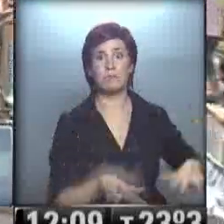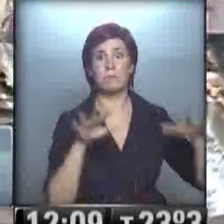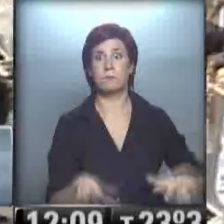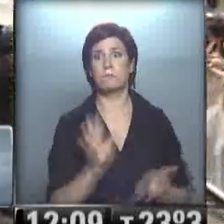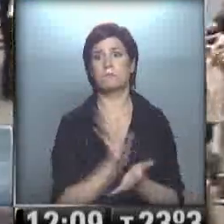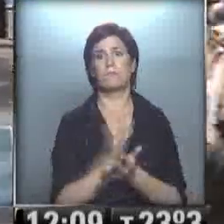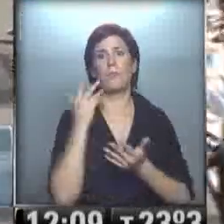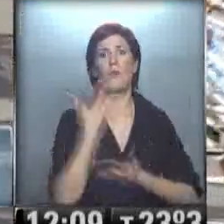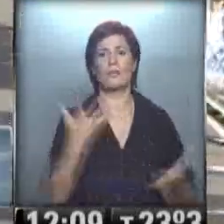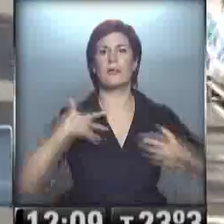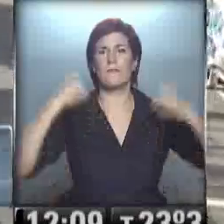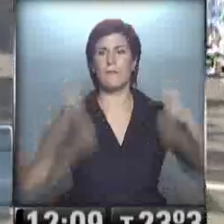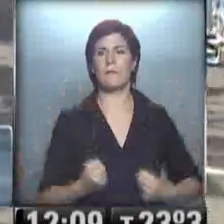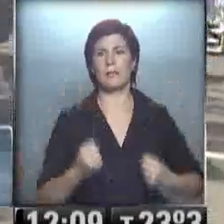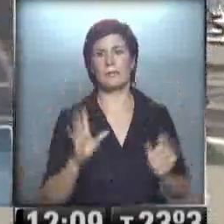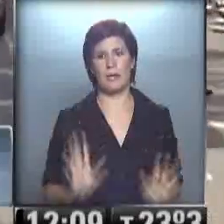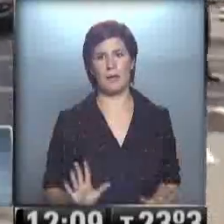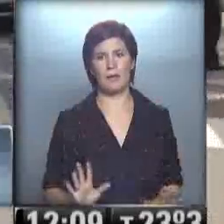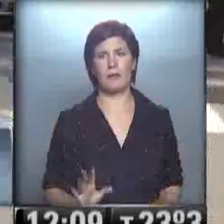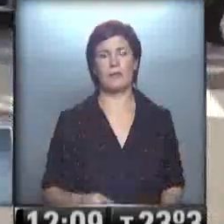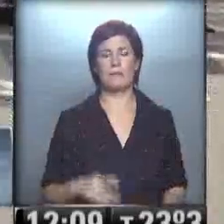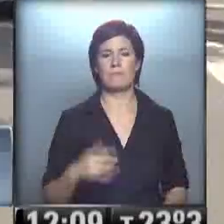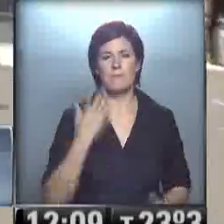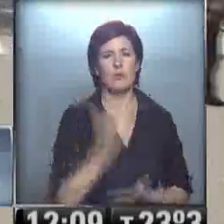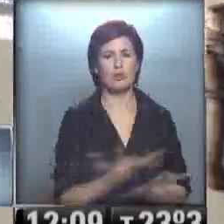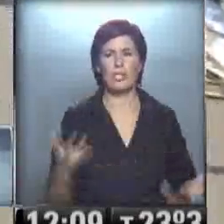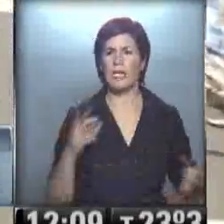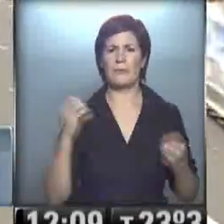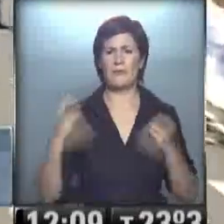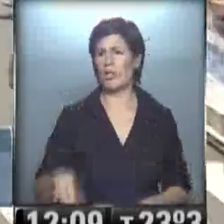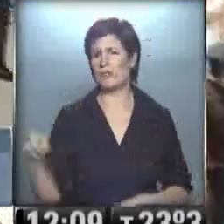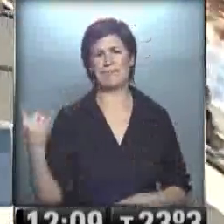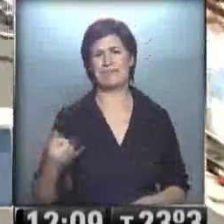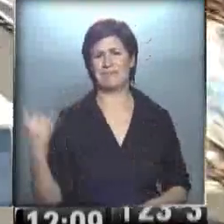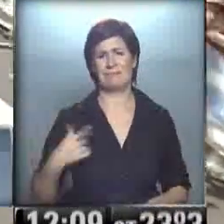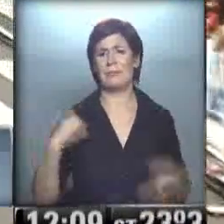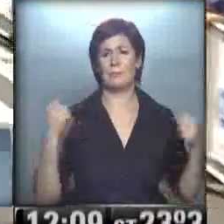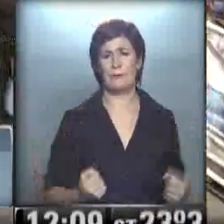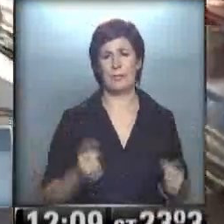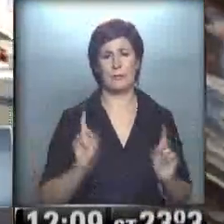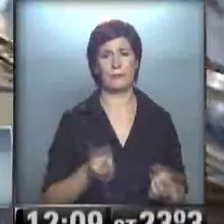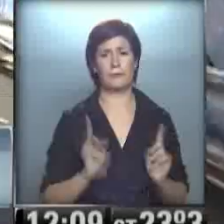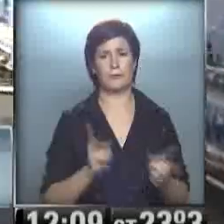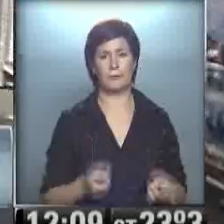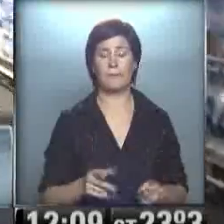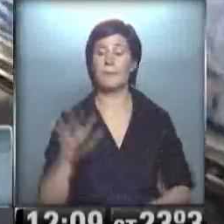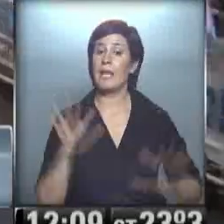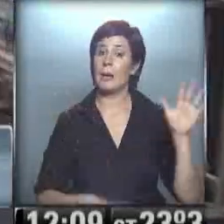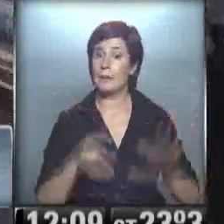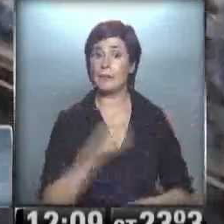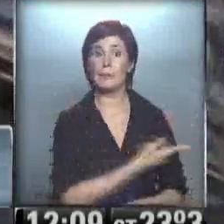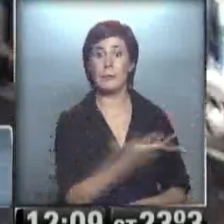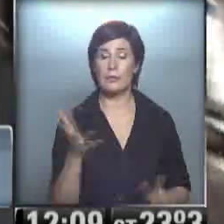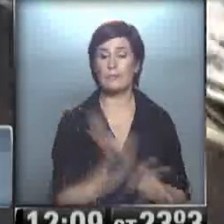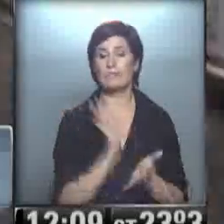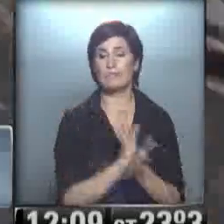una herramienta que ha usado el gobierno para demostrar que esa debilidad no era tal, ¿no? Incluso a veces ese acompañamiento